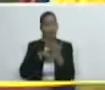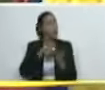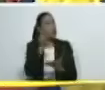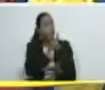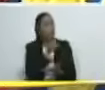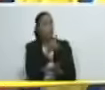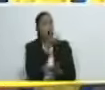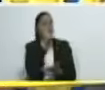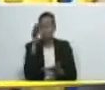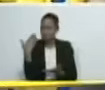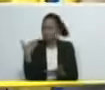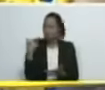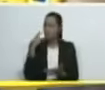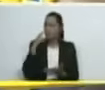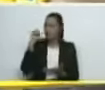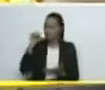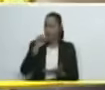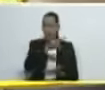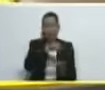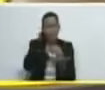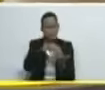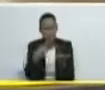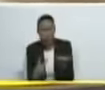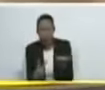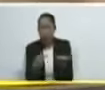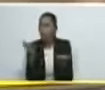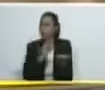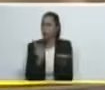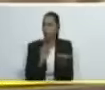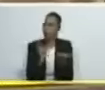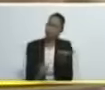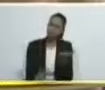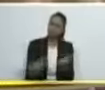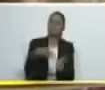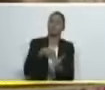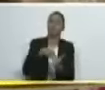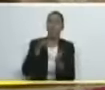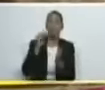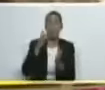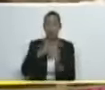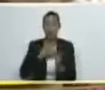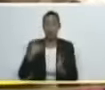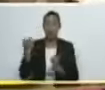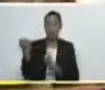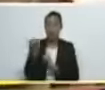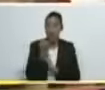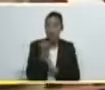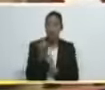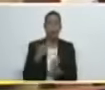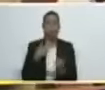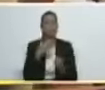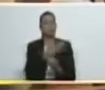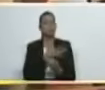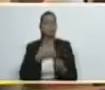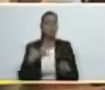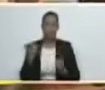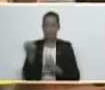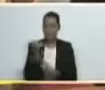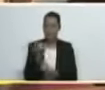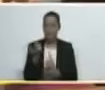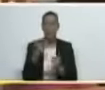Nicolás. En los momentos de mayor amenaza imperial, guarimba, intentos de